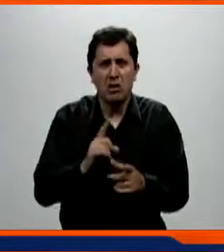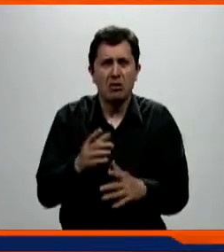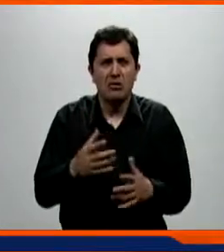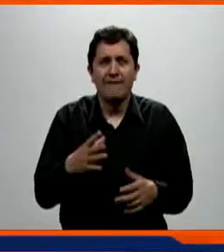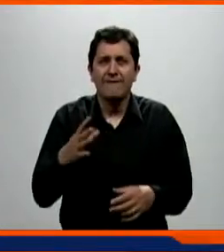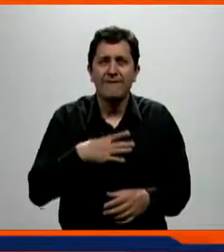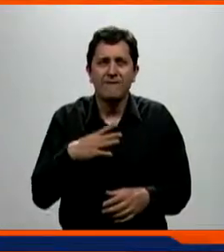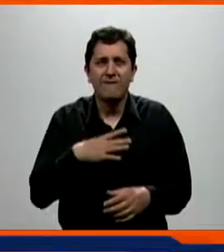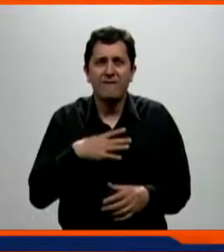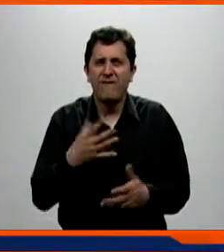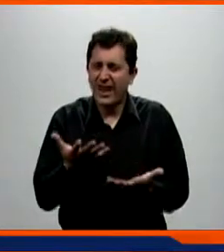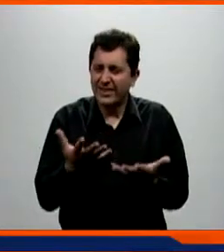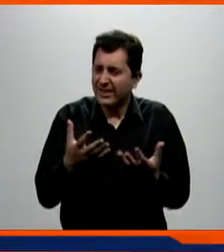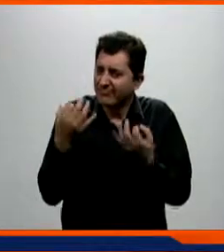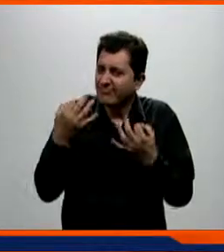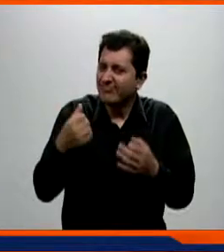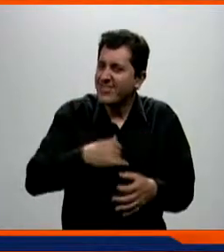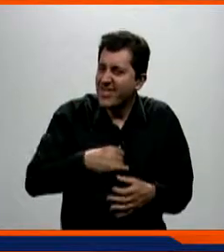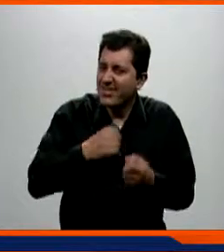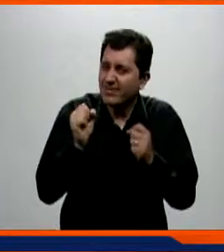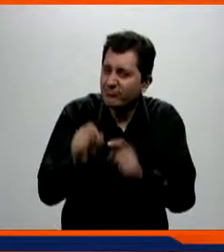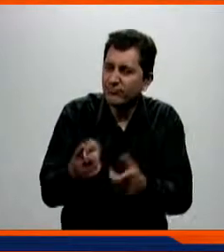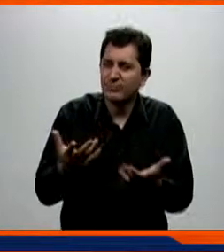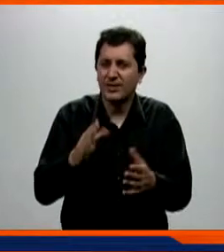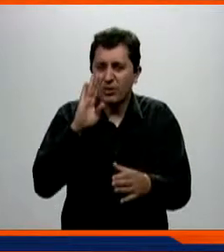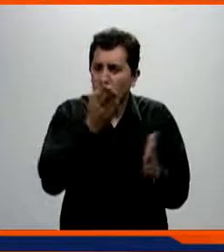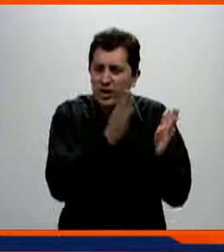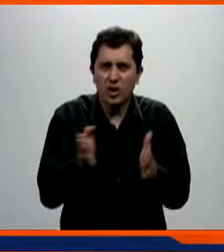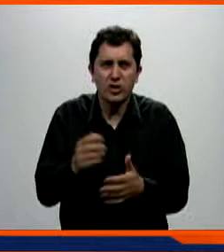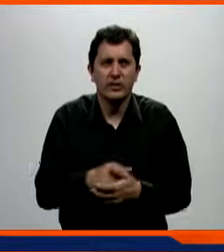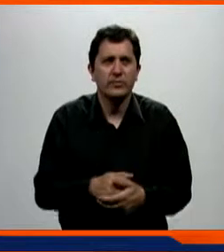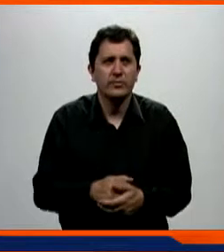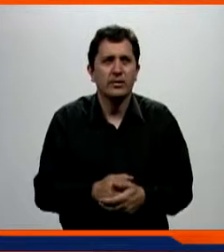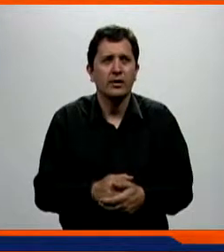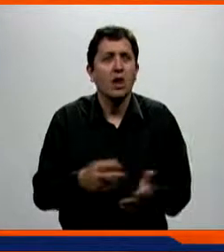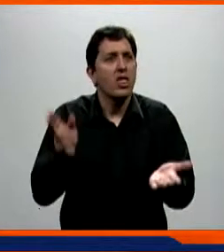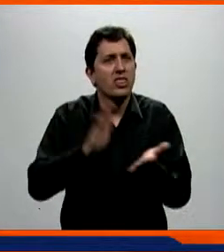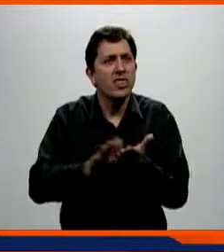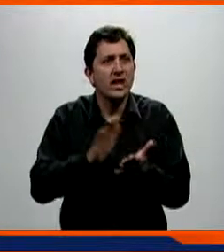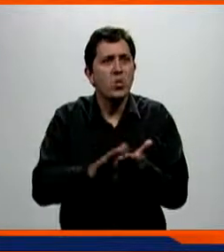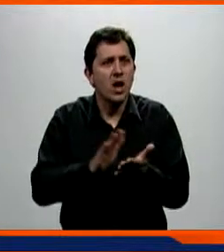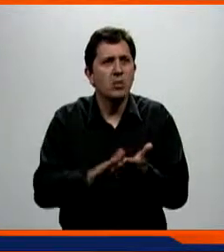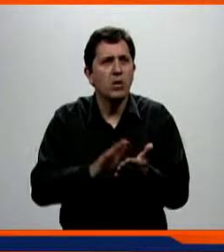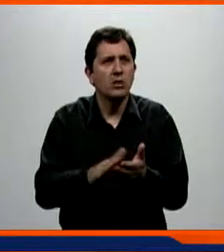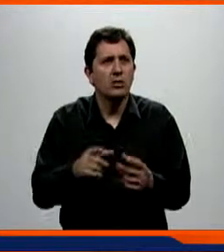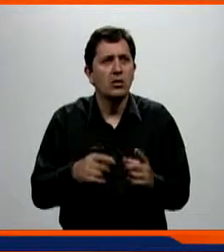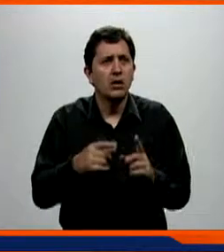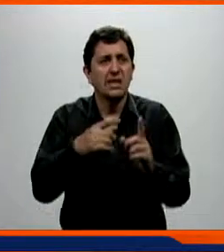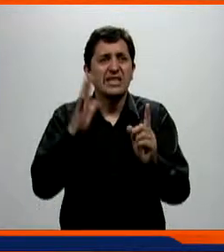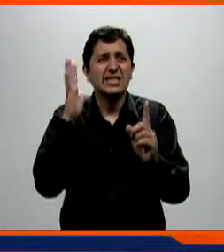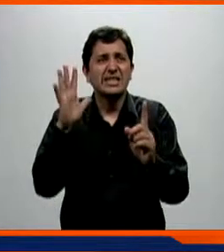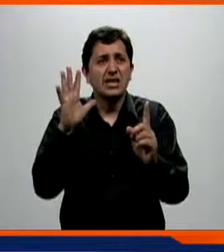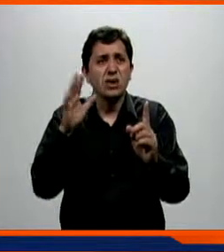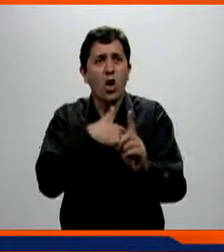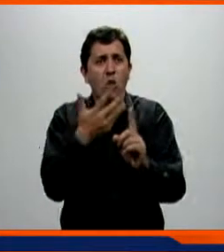Le faltaron sus signos vitales. De todo lo que generó Racing. Acá lo vemos nuevamente, como lo decíamos antes, 5